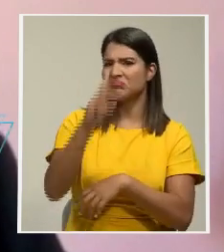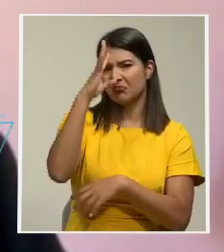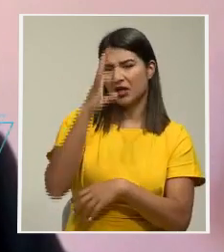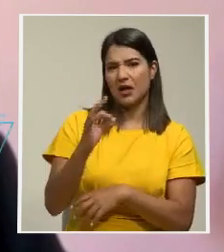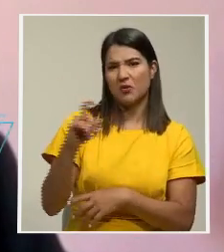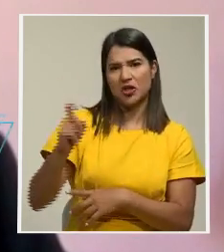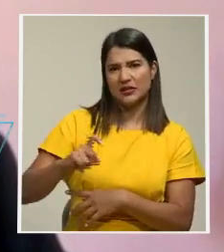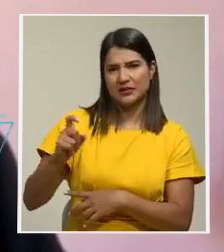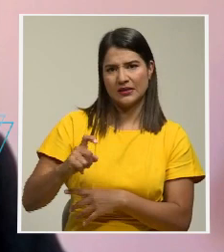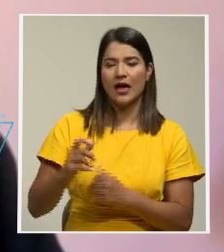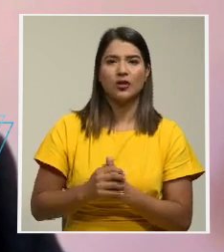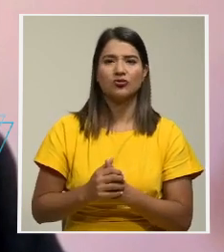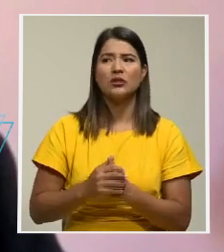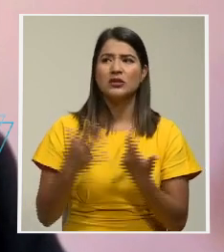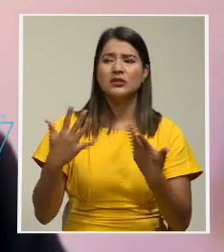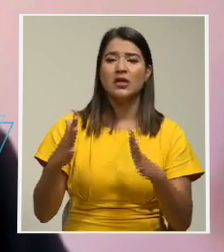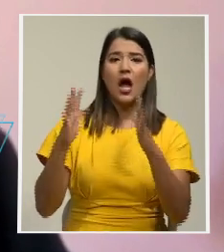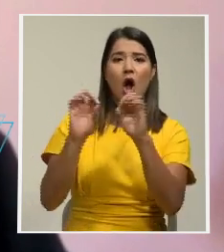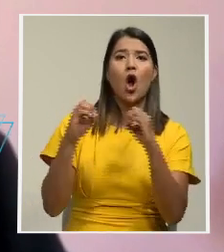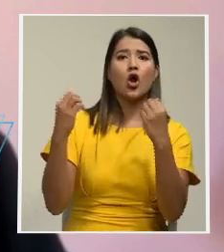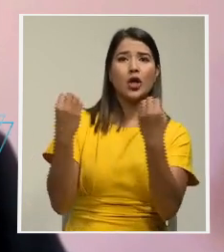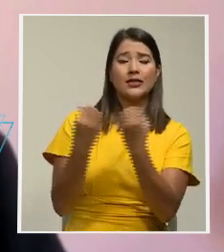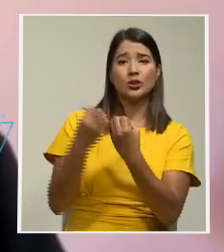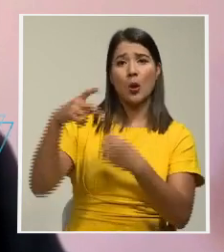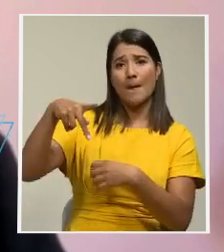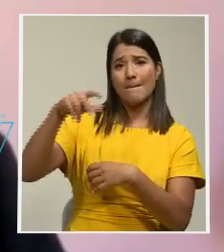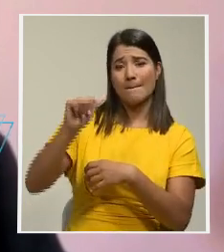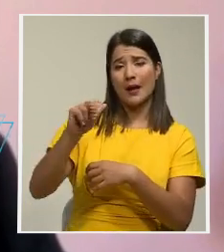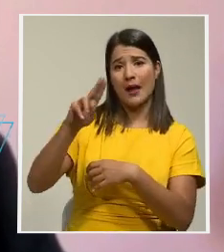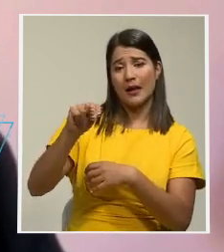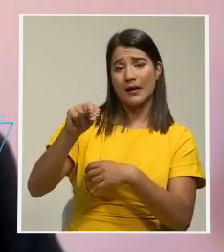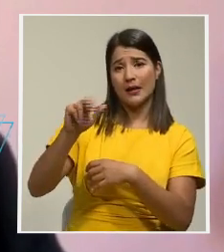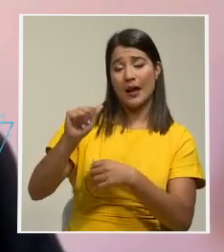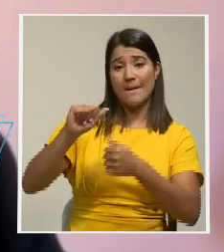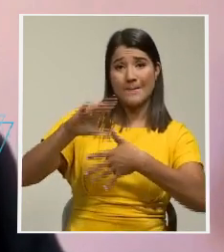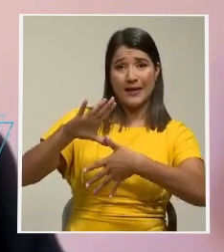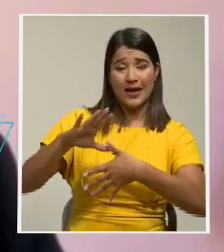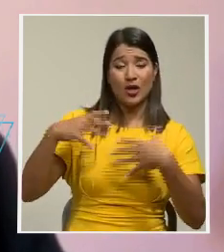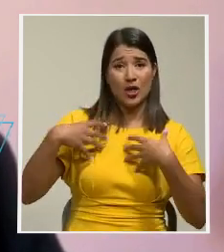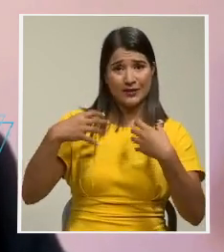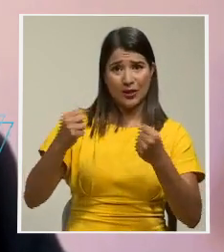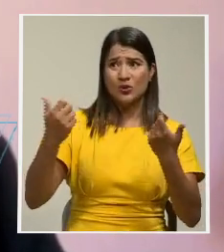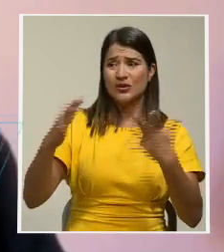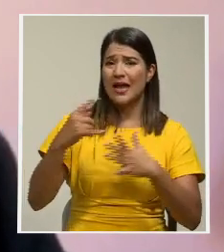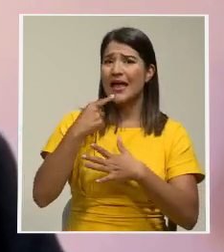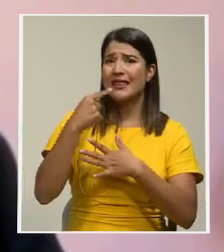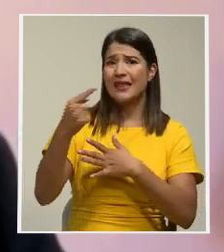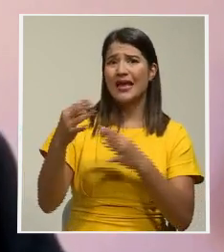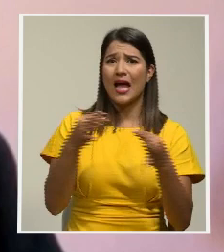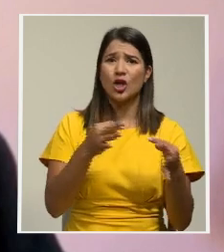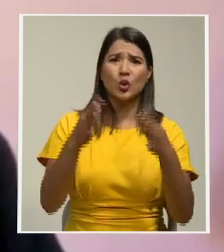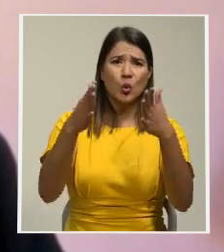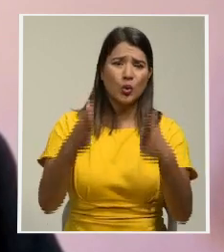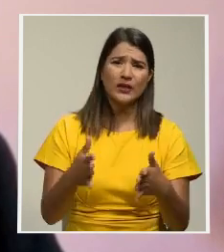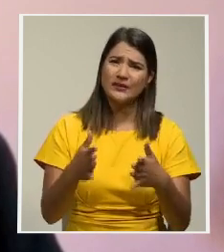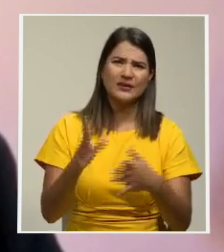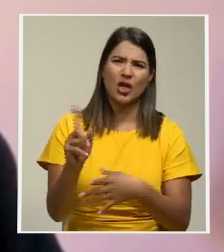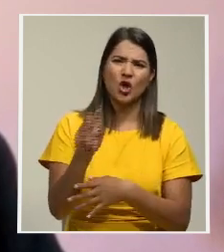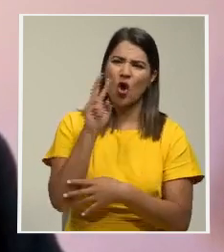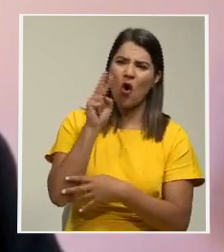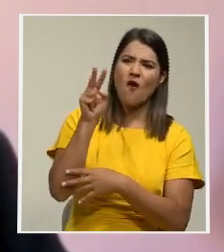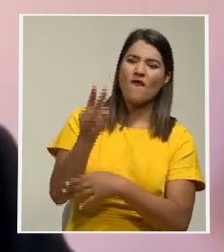hecho, que la misma Organización Panamericana de la Salud, Organización Mundial de la Salud, han indicado que el viajero per se no se debe considerar como un